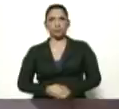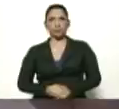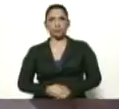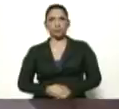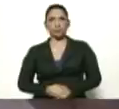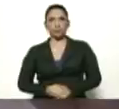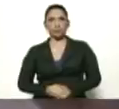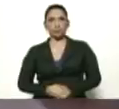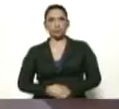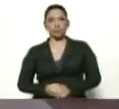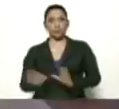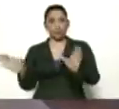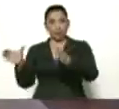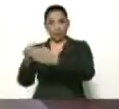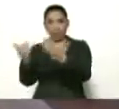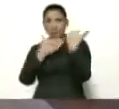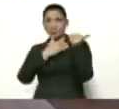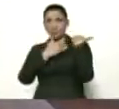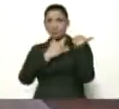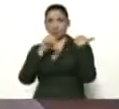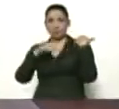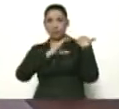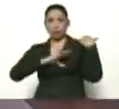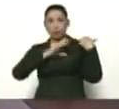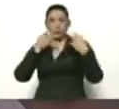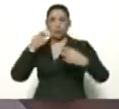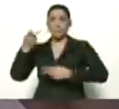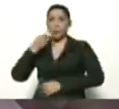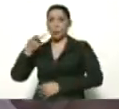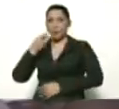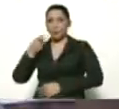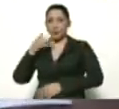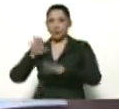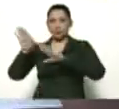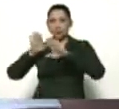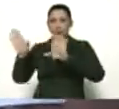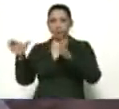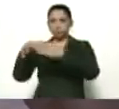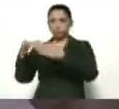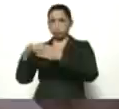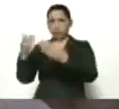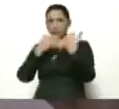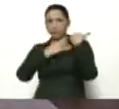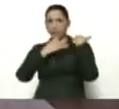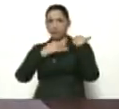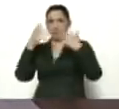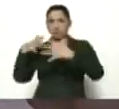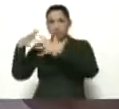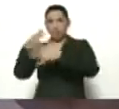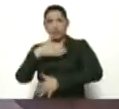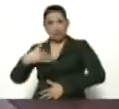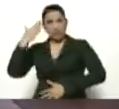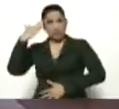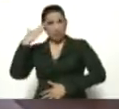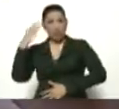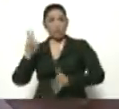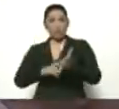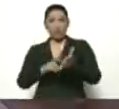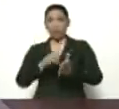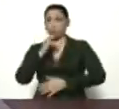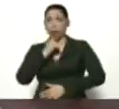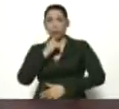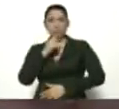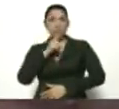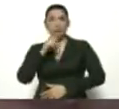cámara de representantes si la comisión de política exterior de la cámara la cámara de representante quiere saber la verdad no sería mala idea